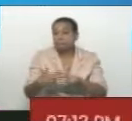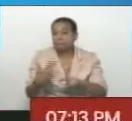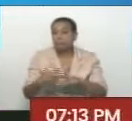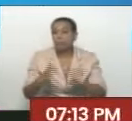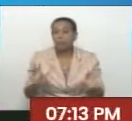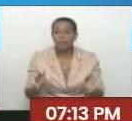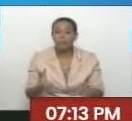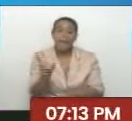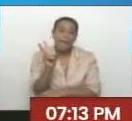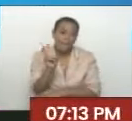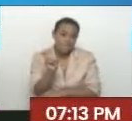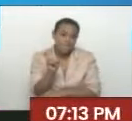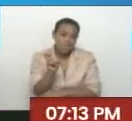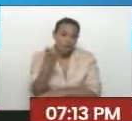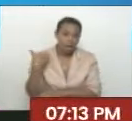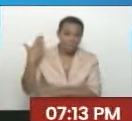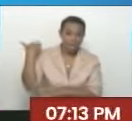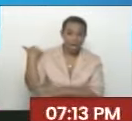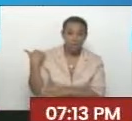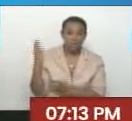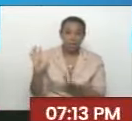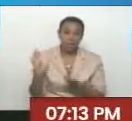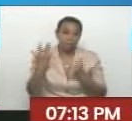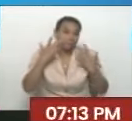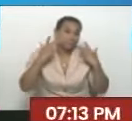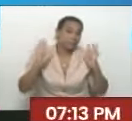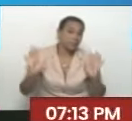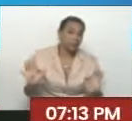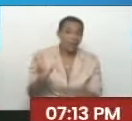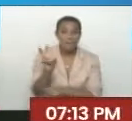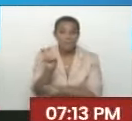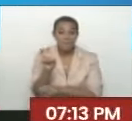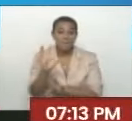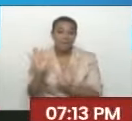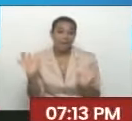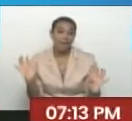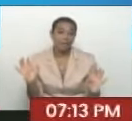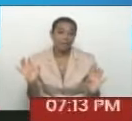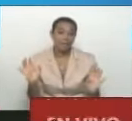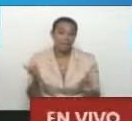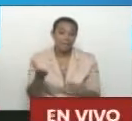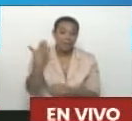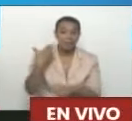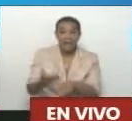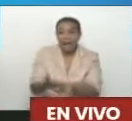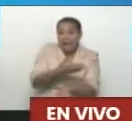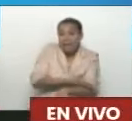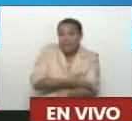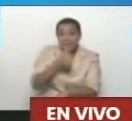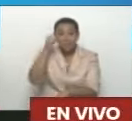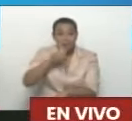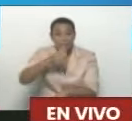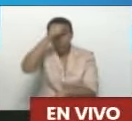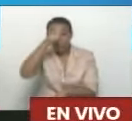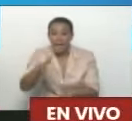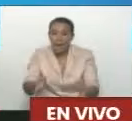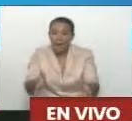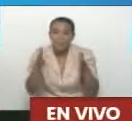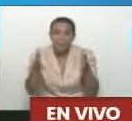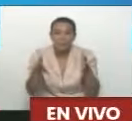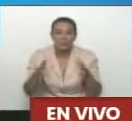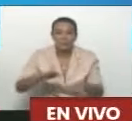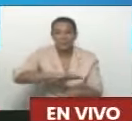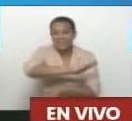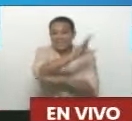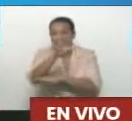El viernes sucedió lo que tenía que suceder. ¿Ah? Campeones de la serie